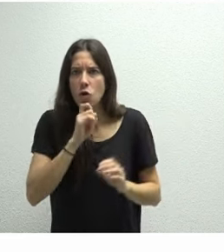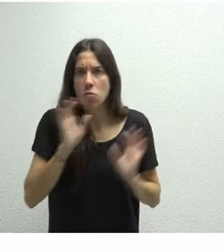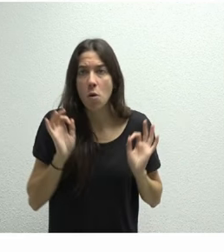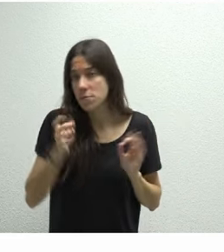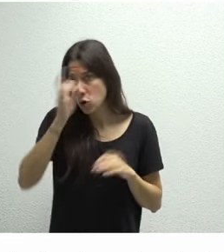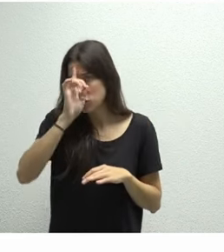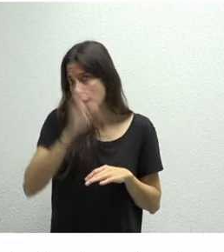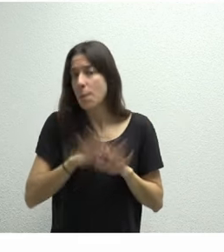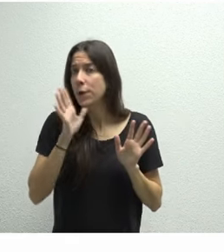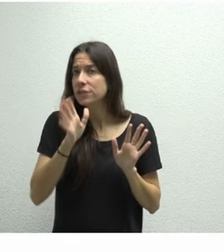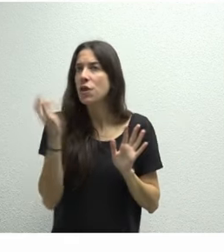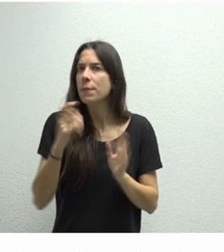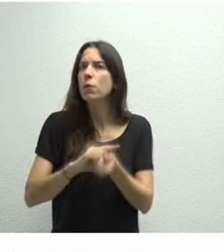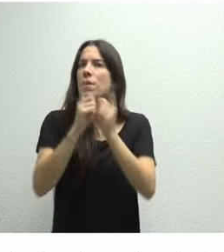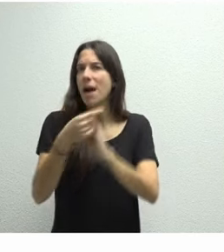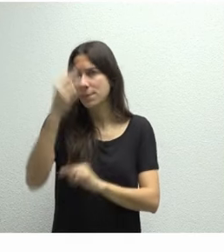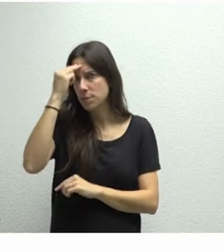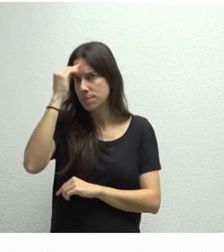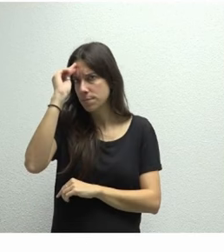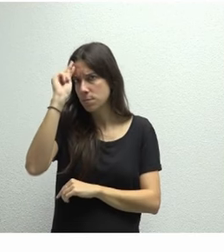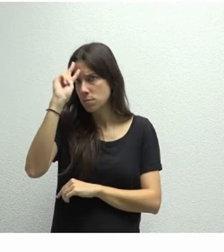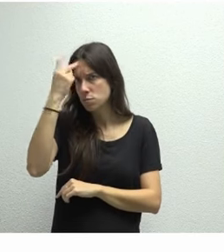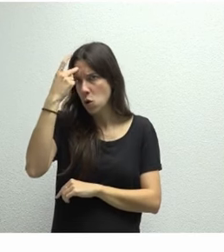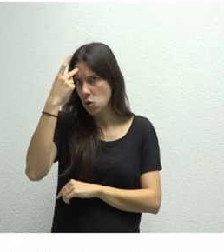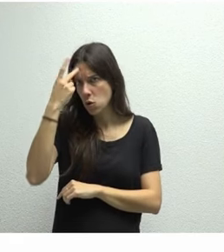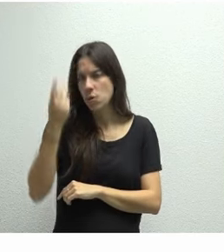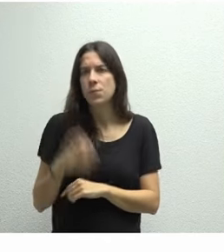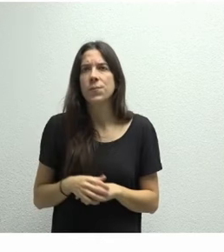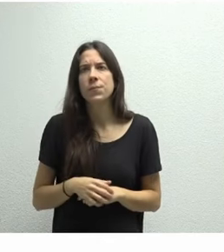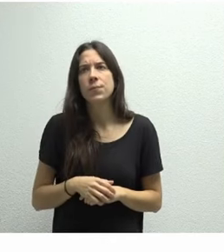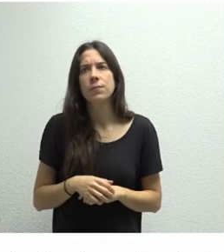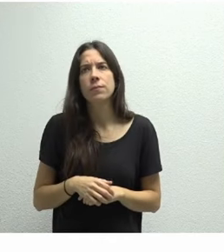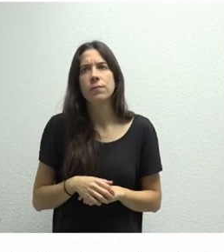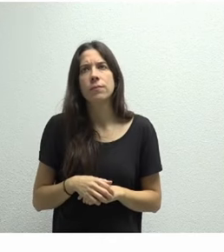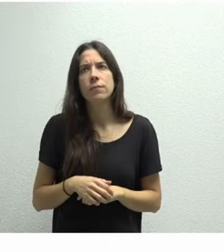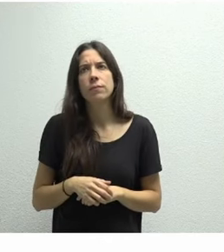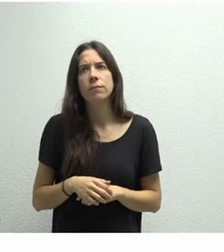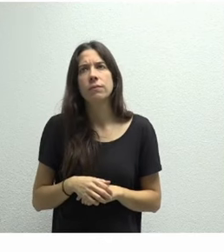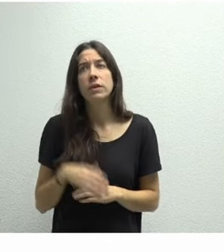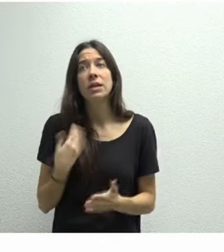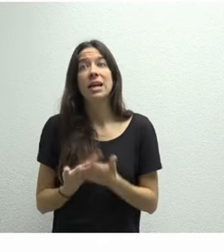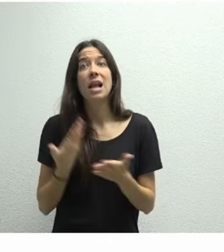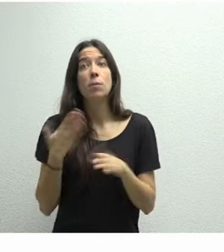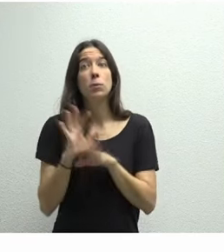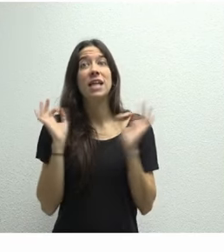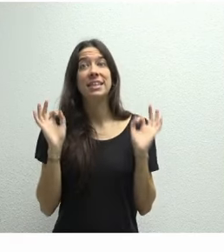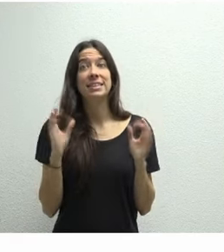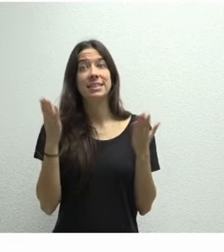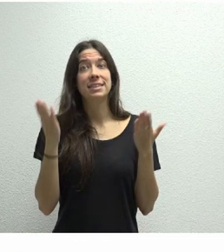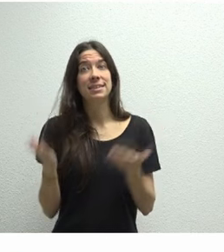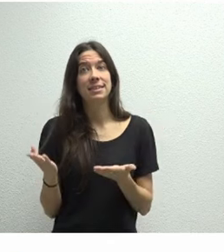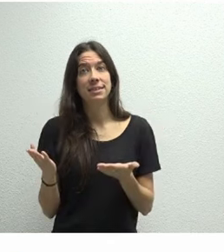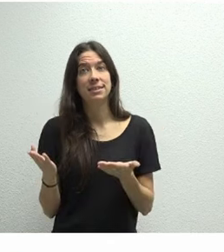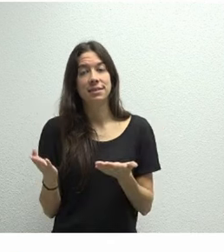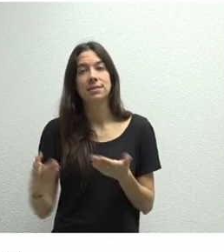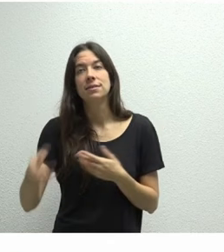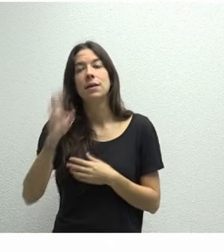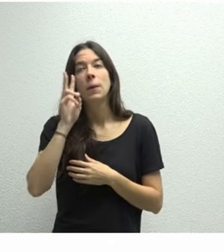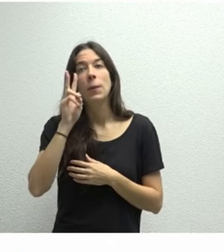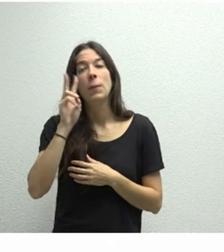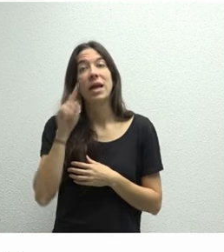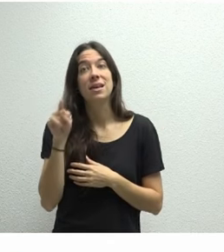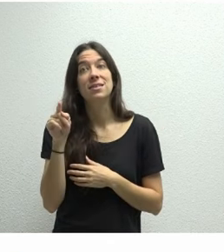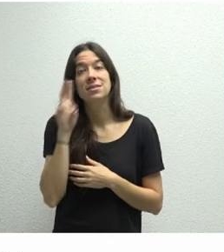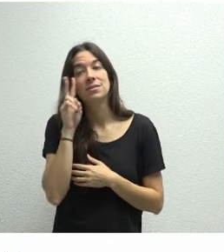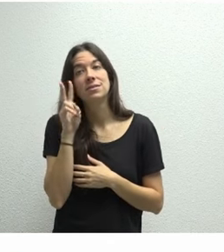un cambio en ese sentido no bien se constata que la propuesta sería esta no ves aquí pues eso no